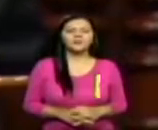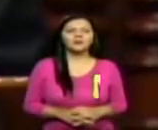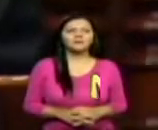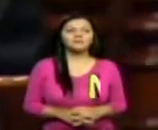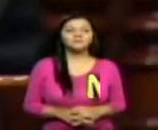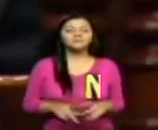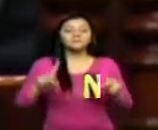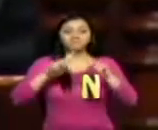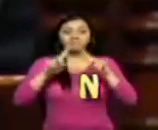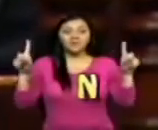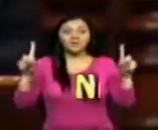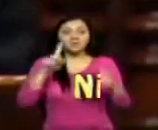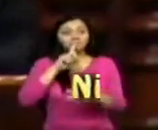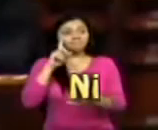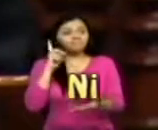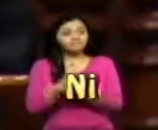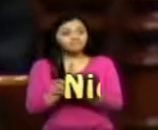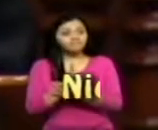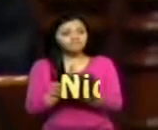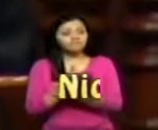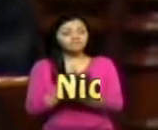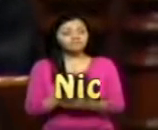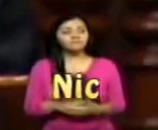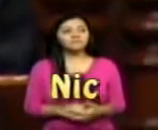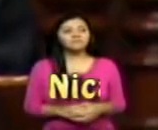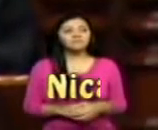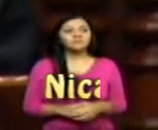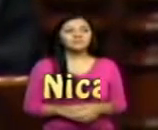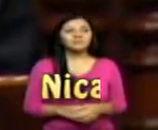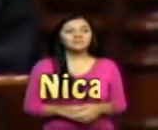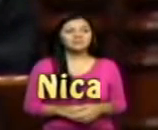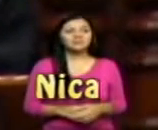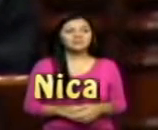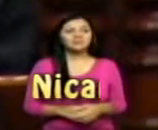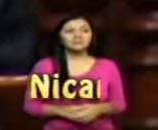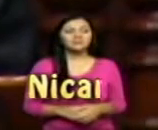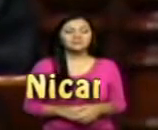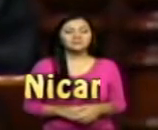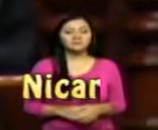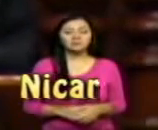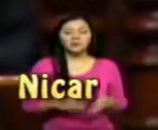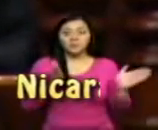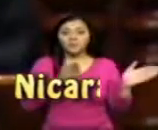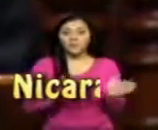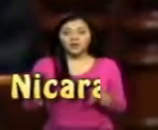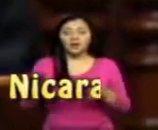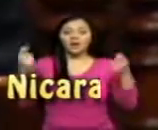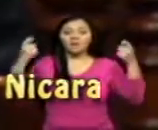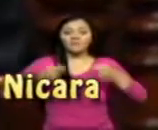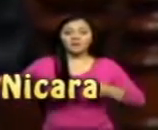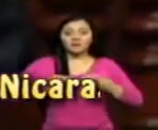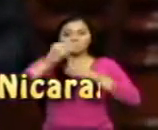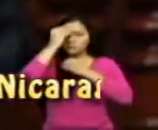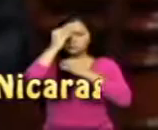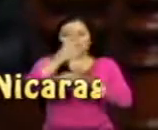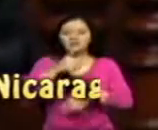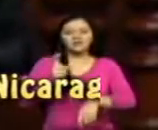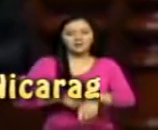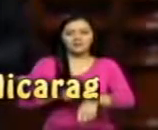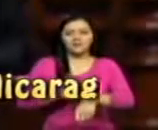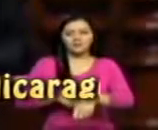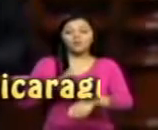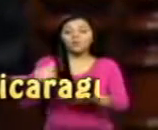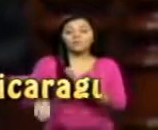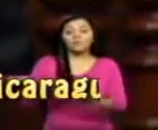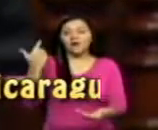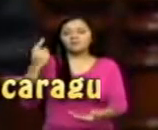Pero tengo que ser realista. Los programas de inversión pública toman tiempo